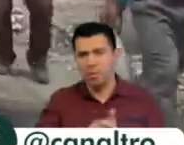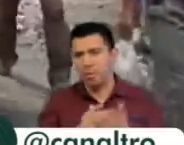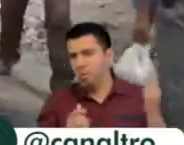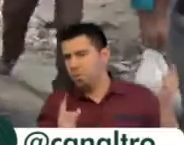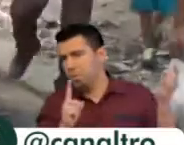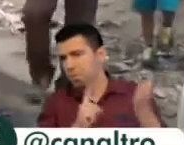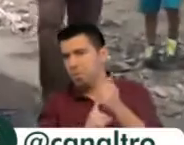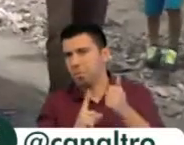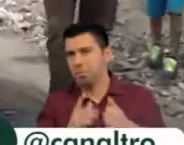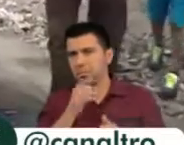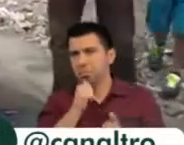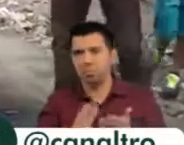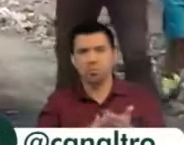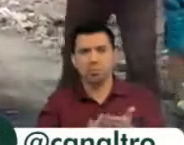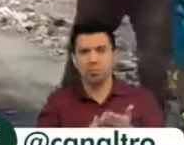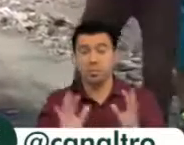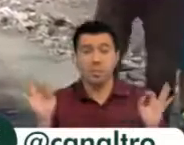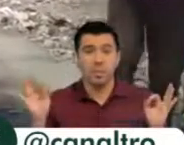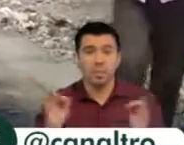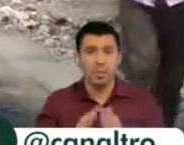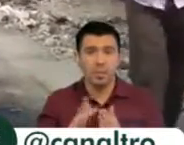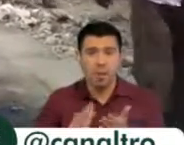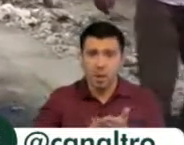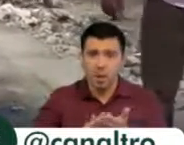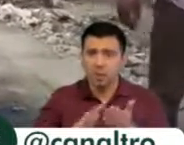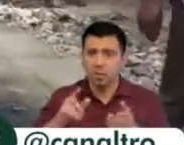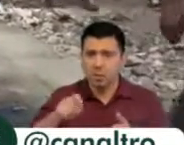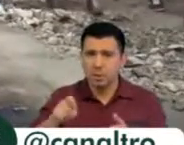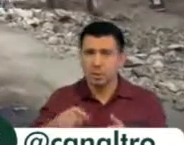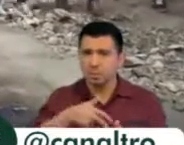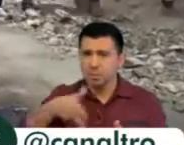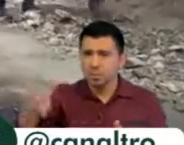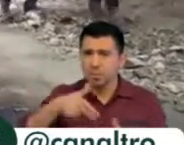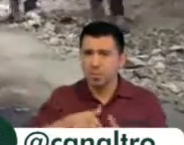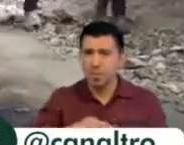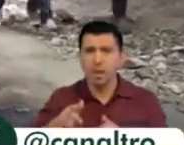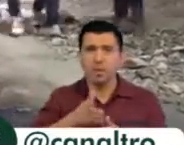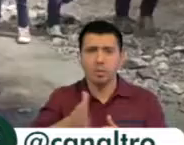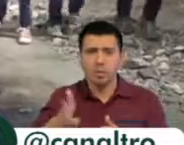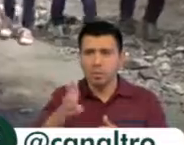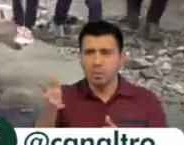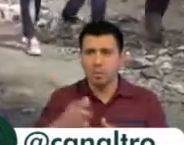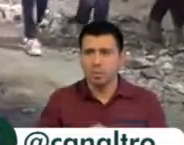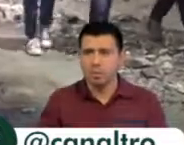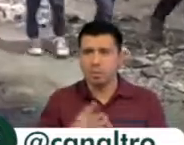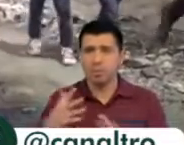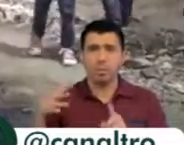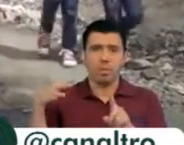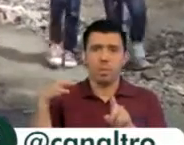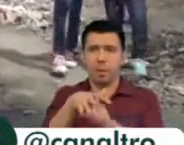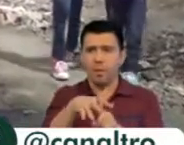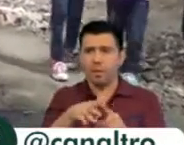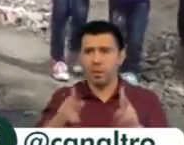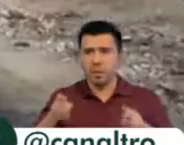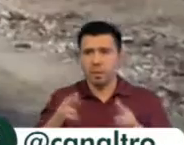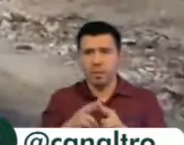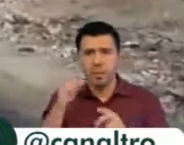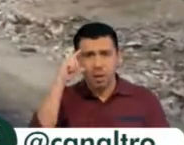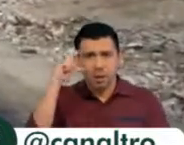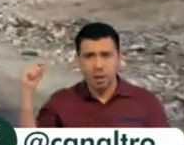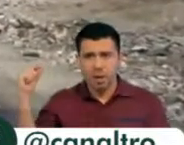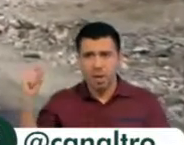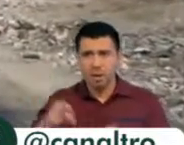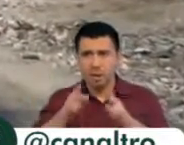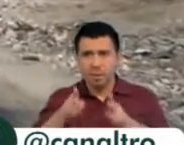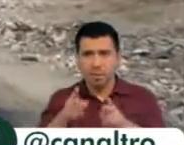autoridades viales del departamento para restablecer el paso que en este momento afecta a gran parte de los habitantes del municipio de Carcasí por